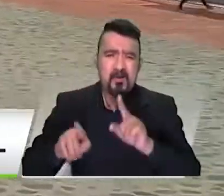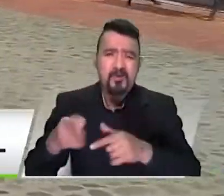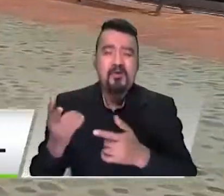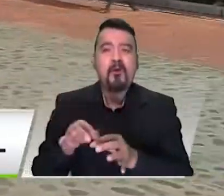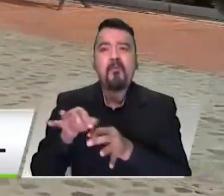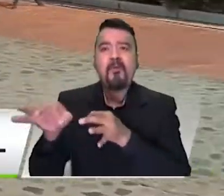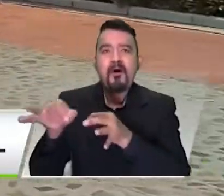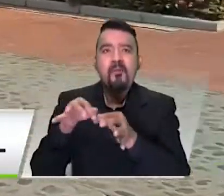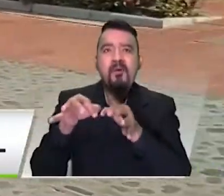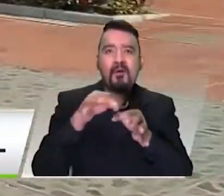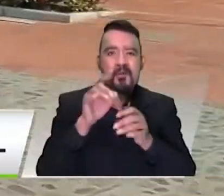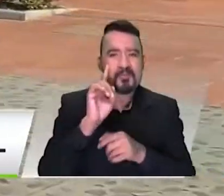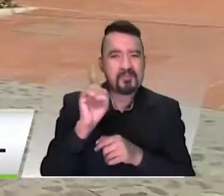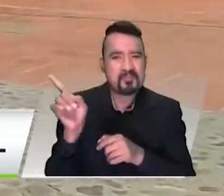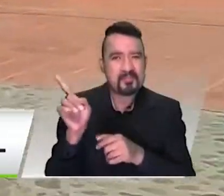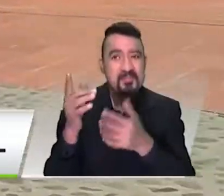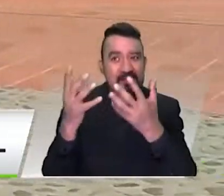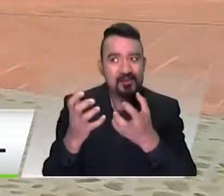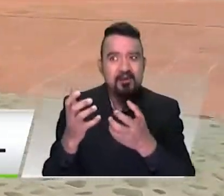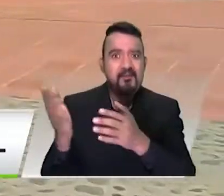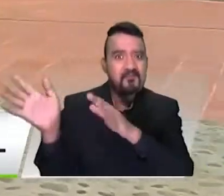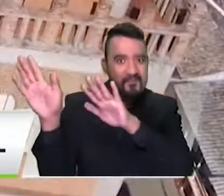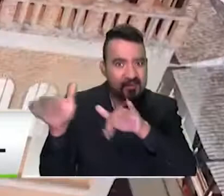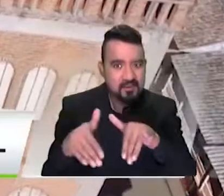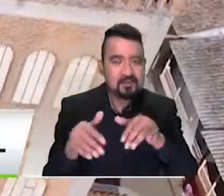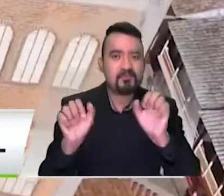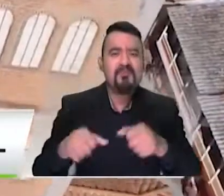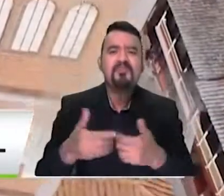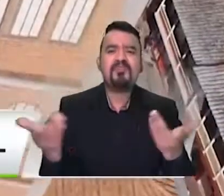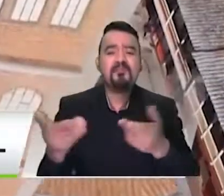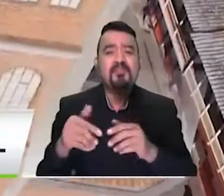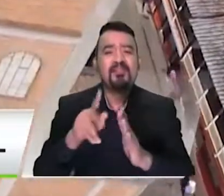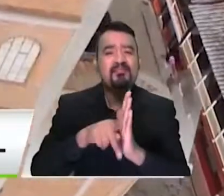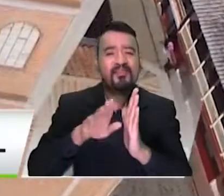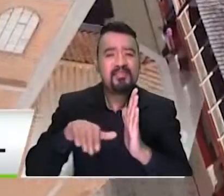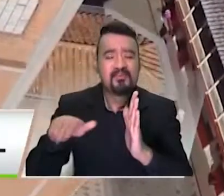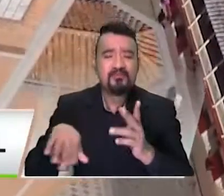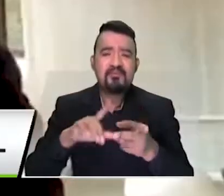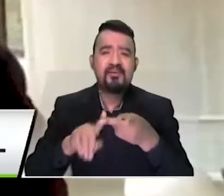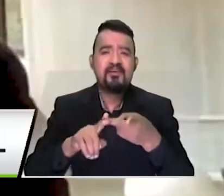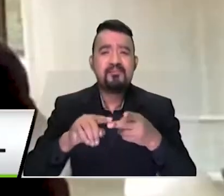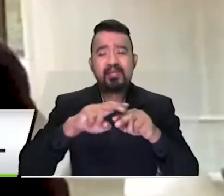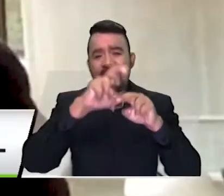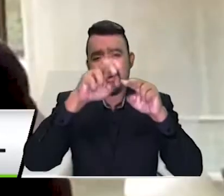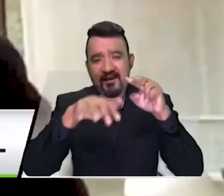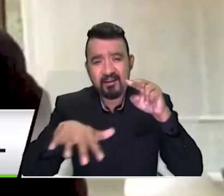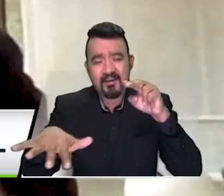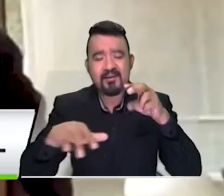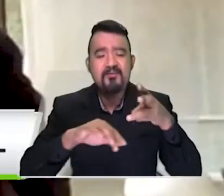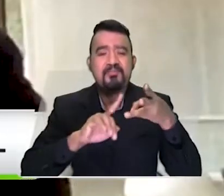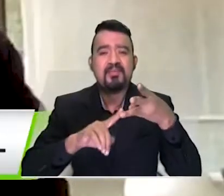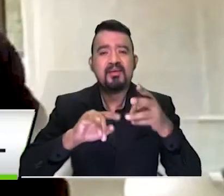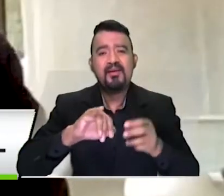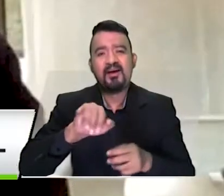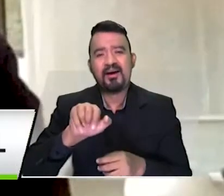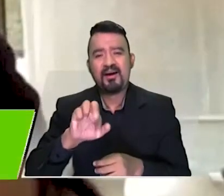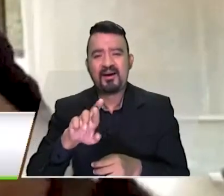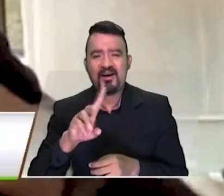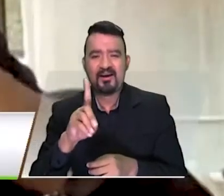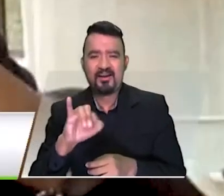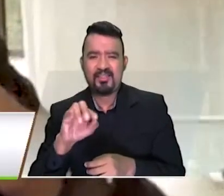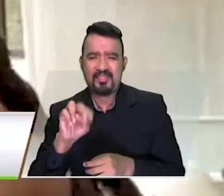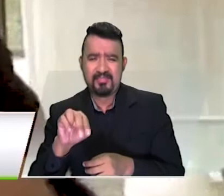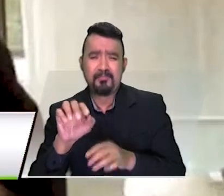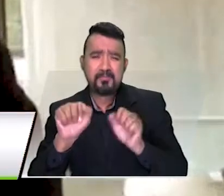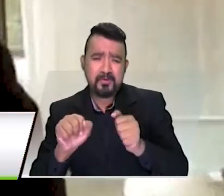patrimoniales y tradicionales como santafé de antioquia jericó o jardín entre otros toda la parte que ofrece antioquia